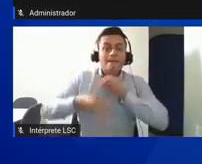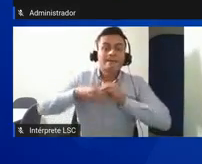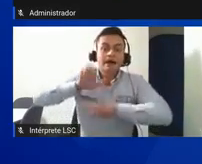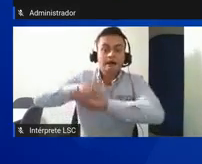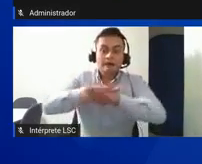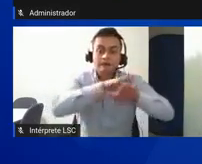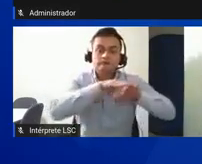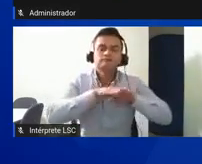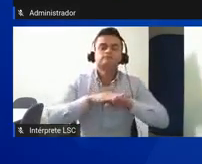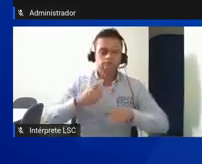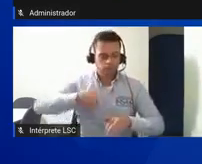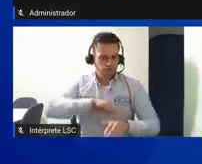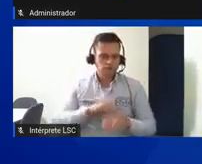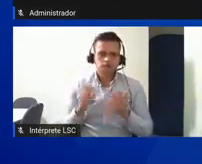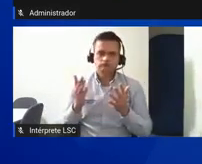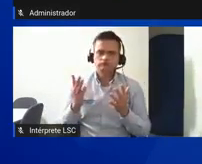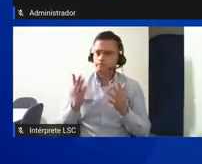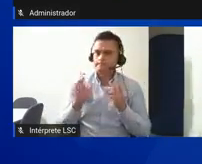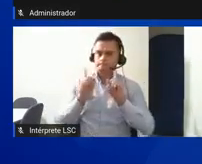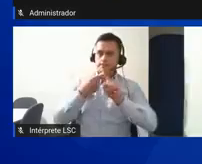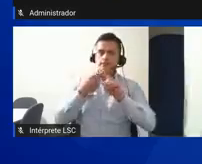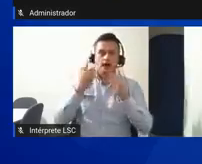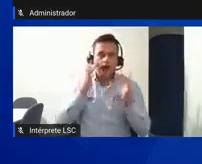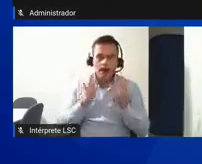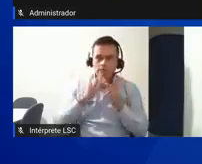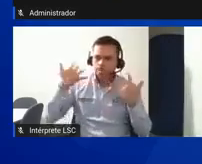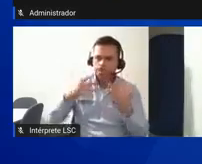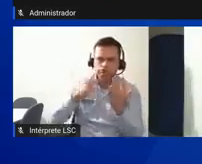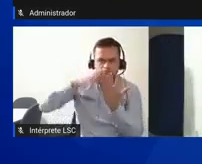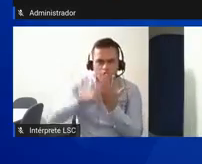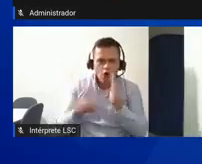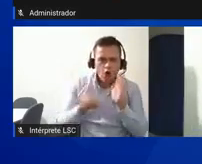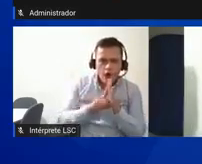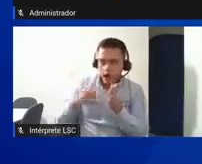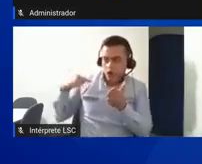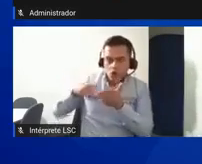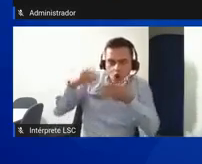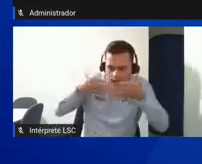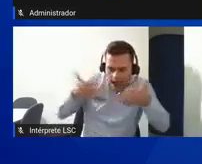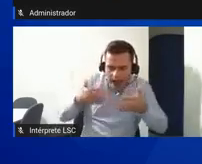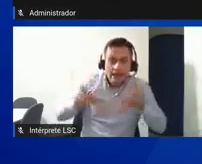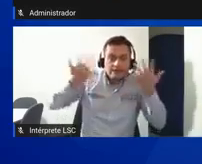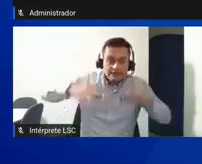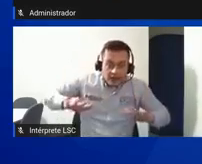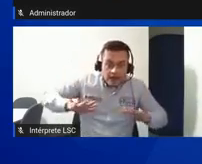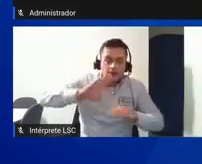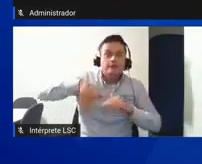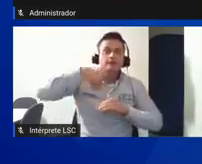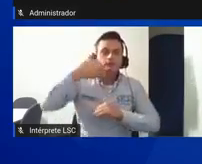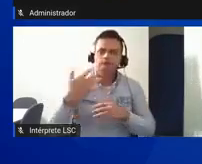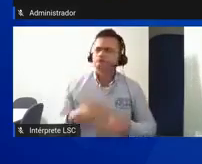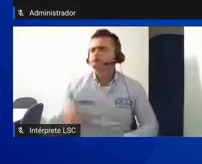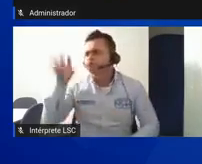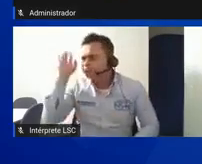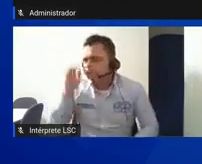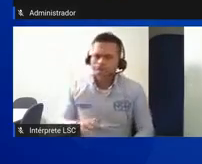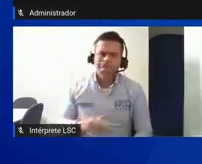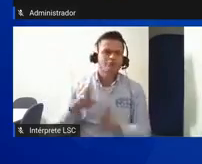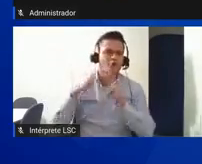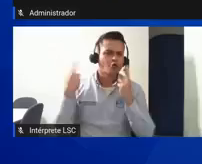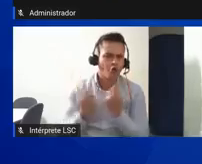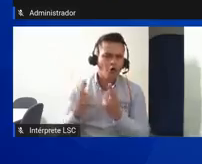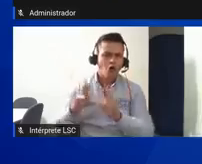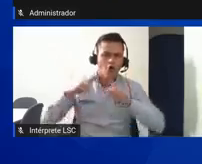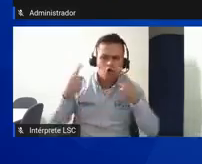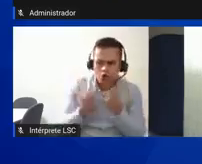gran ejercicio, de este gran proyecto que presentaron los ponentes, nos reunimos muchas veces para hacerle